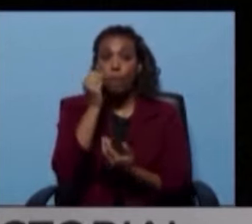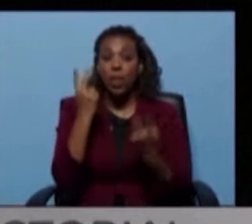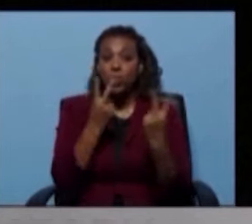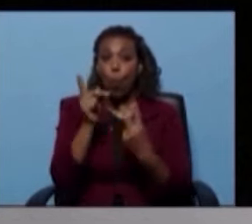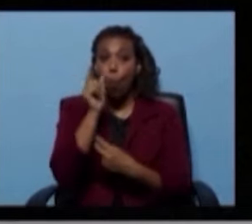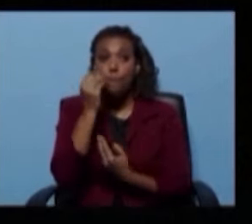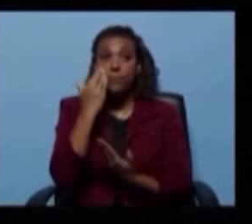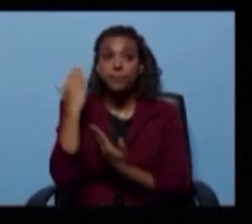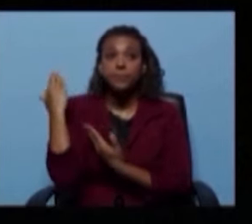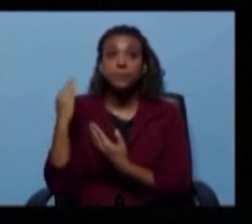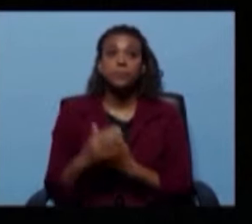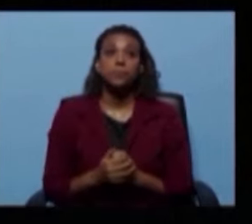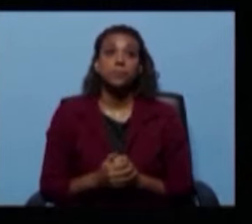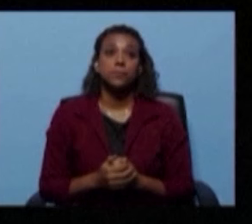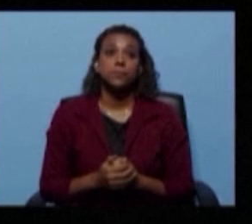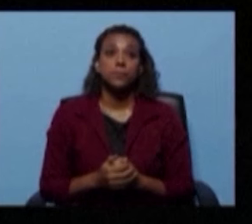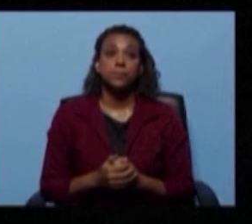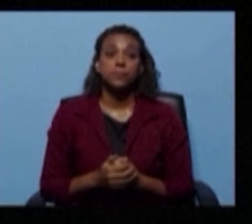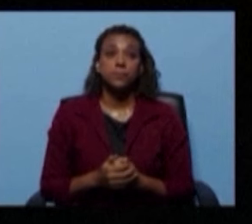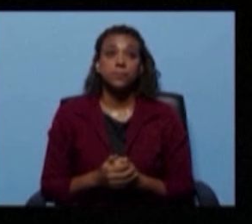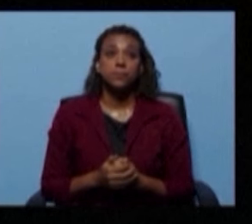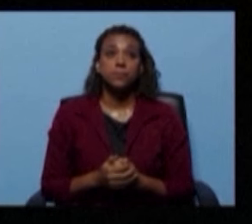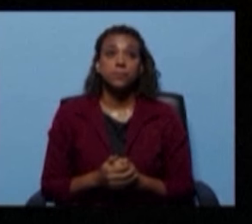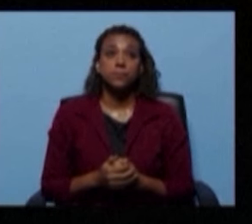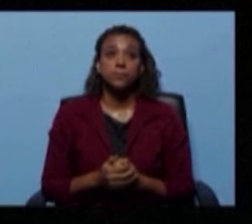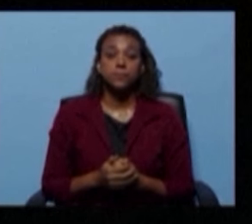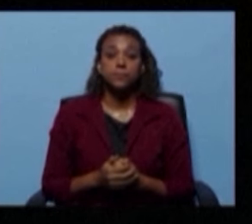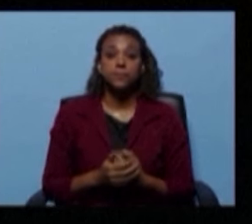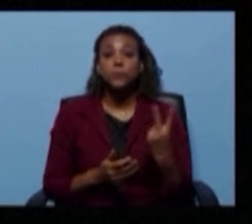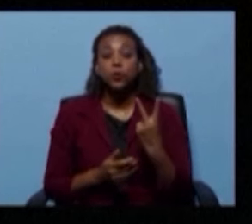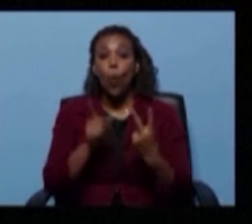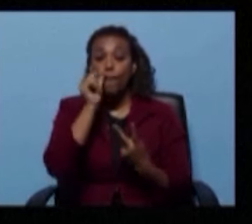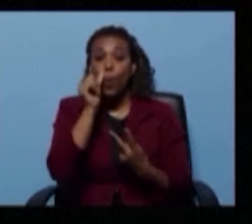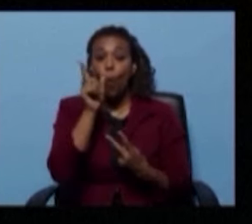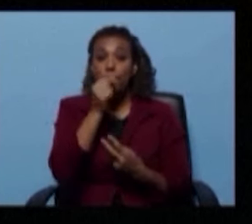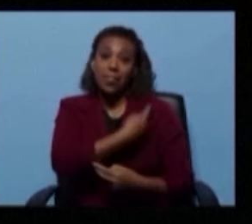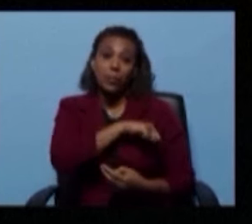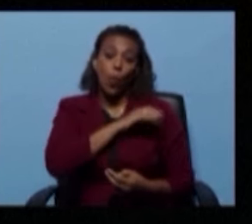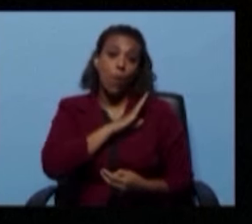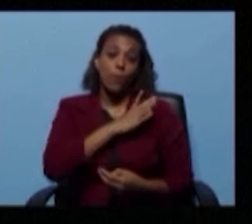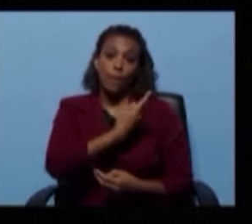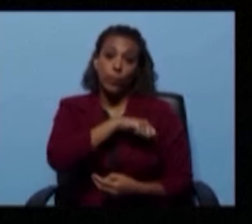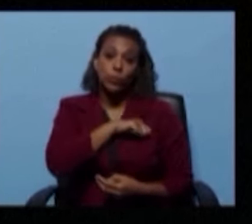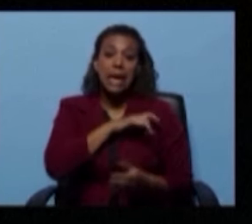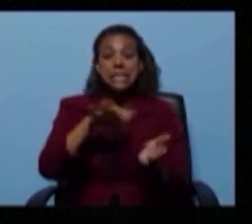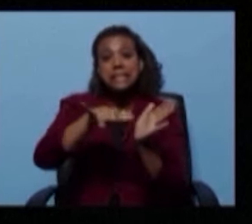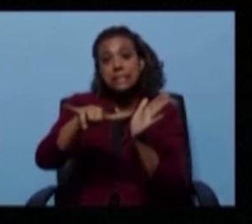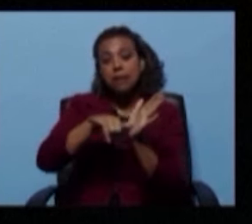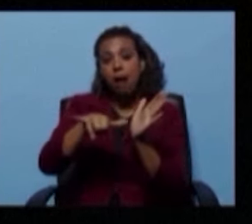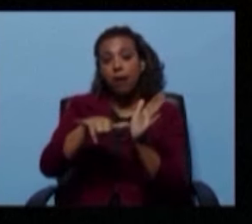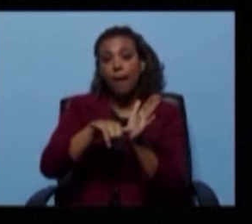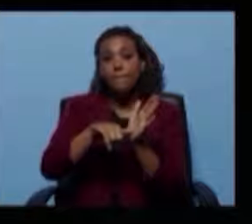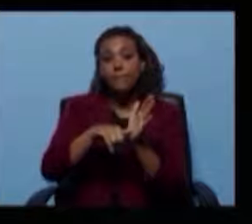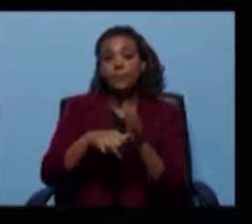están el otro detenido Ahí está en las cercanías del aeropuerto de